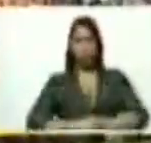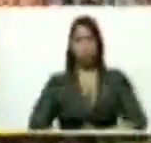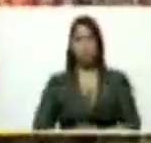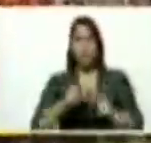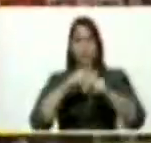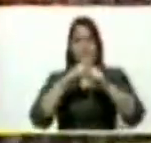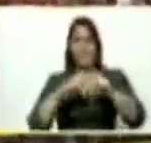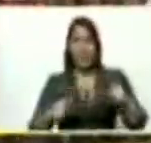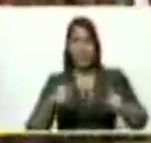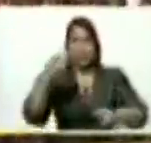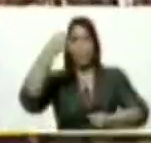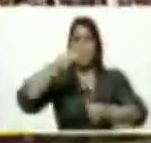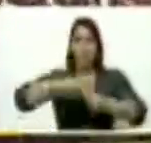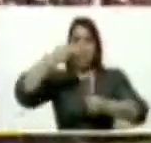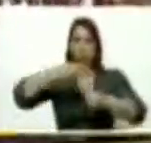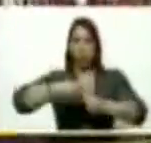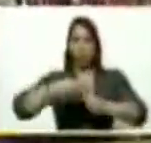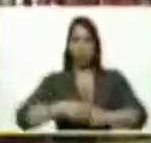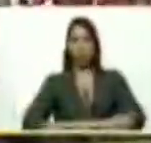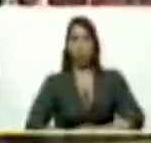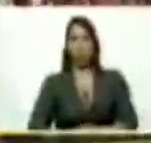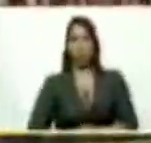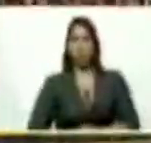Medio Petro.